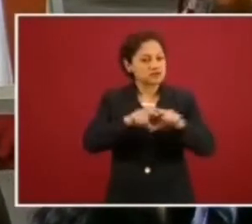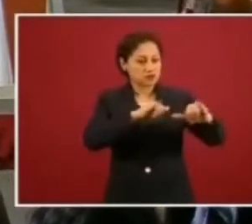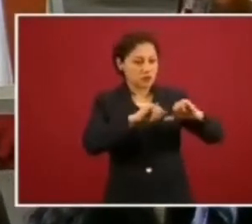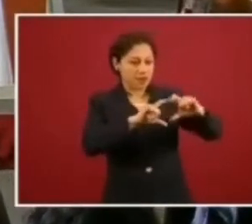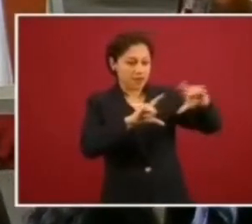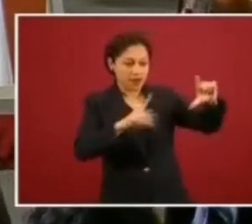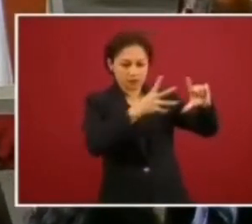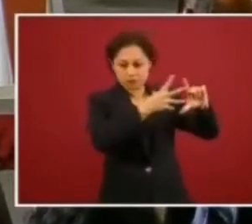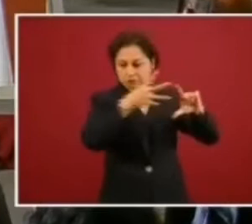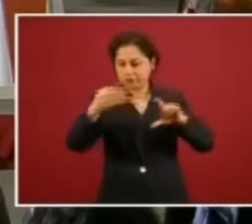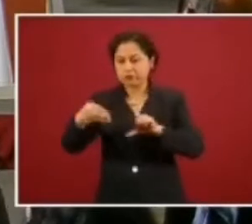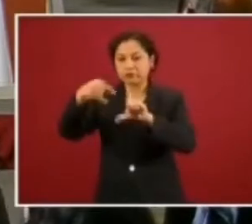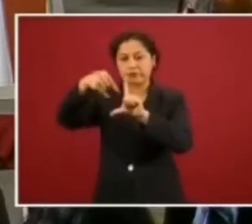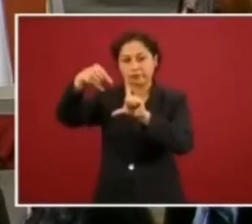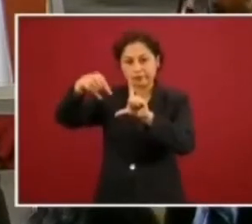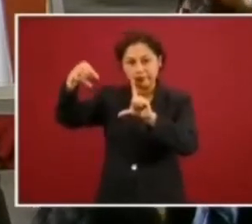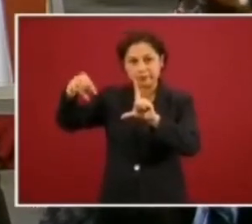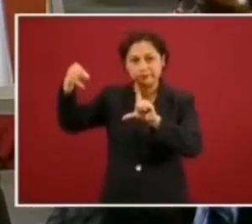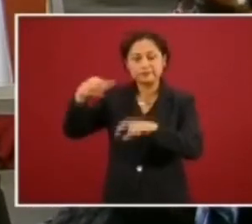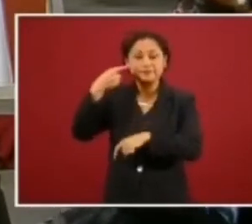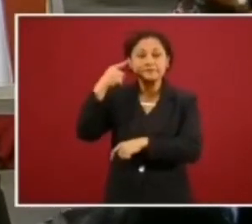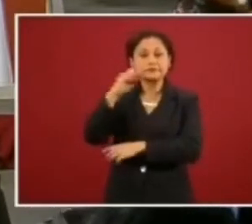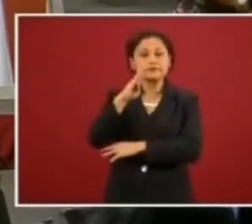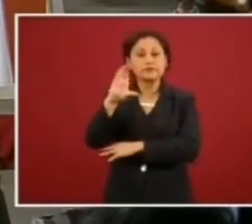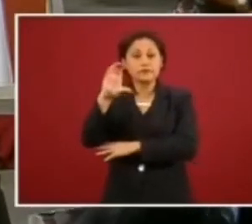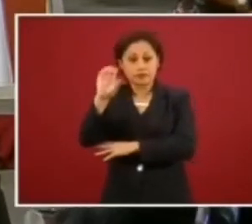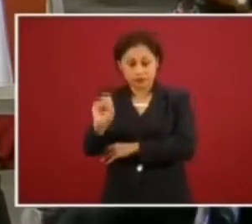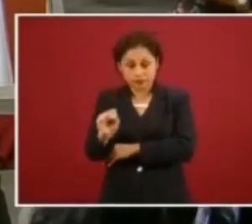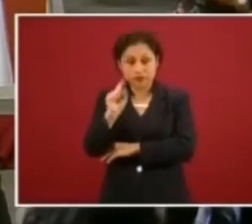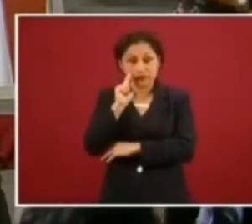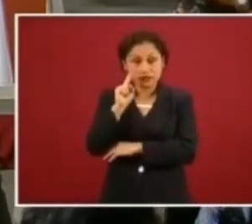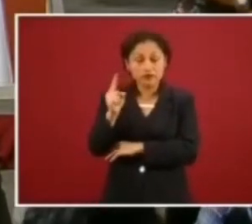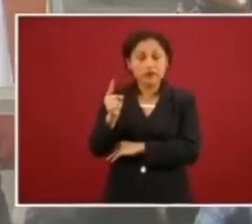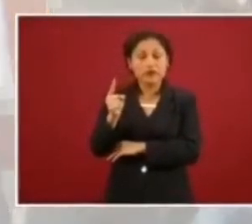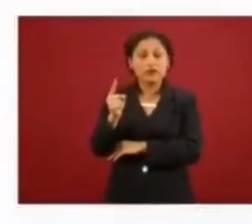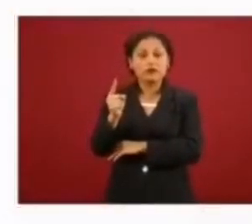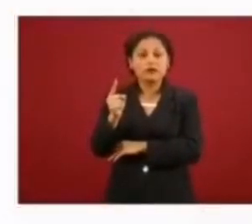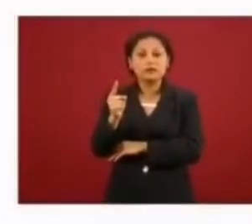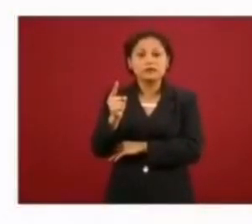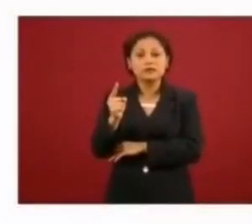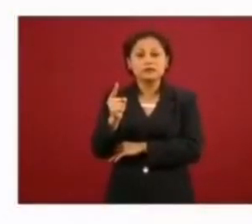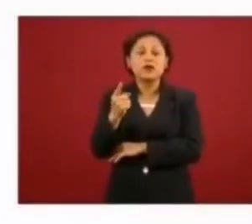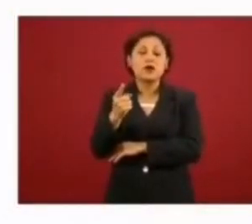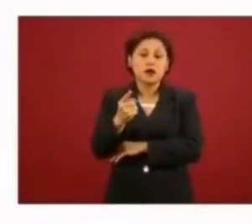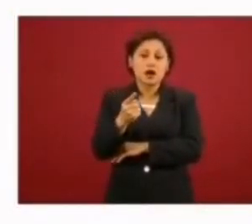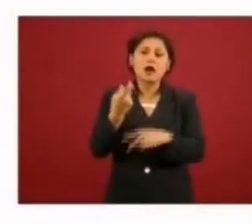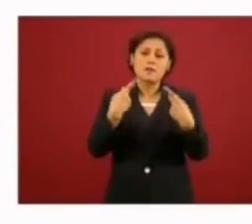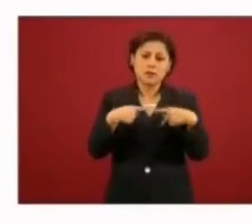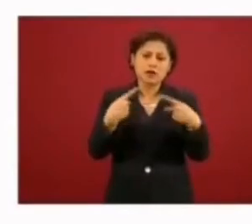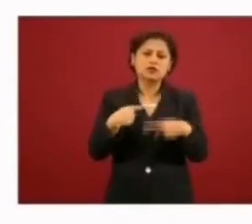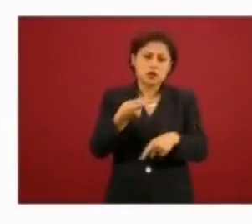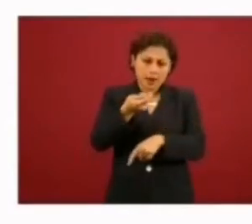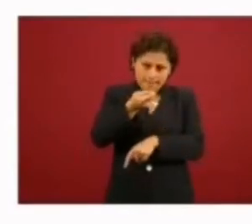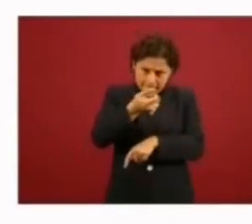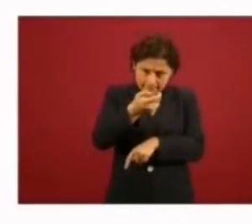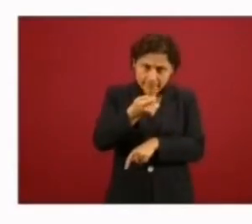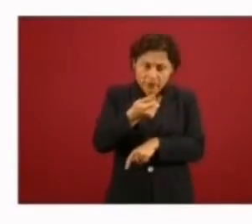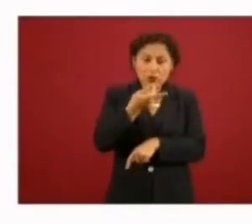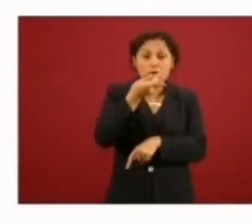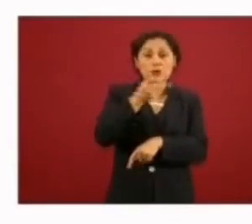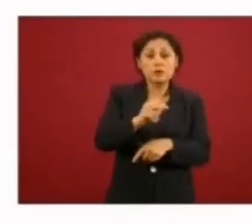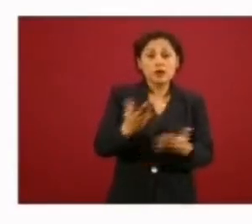Para ilustrar lo mismo, véase Baja California Sur, como a pesar de que tiene una población pequeña y dispersa, si lo